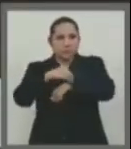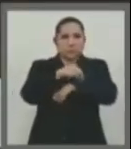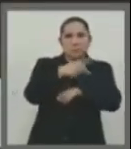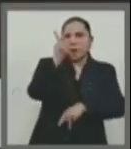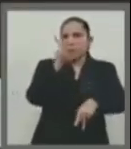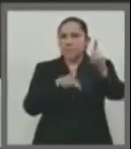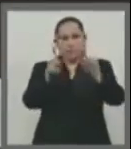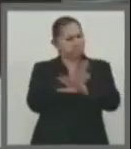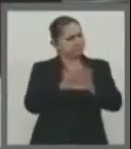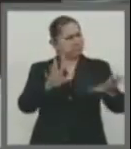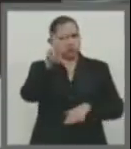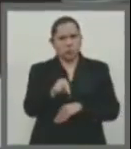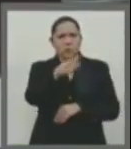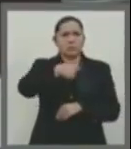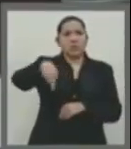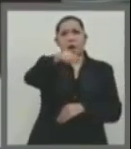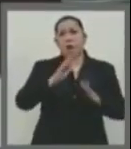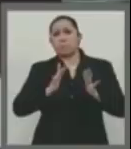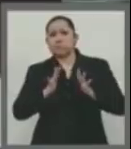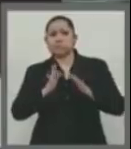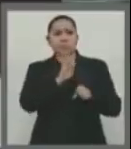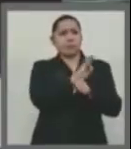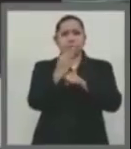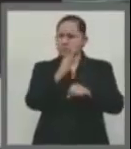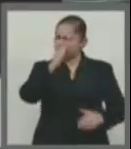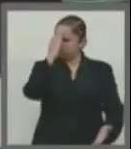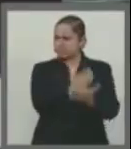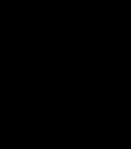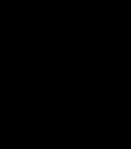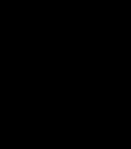privilegios. Gracias. Gracias. Tiene la palabra Aucha.